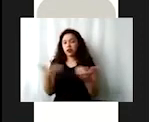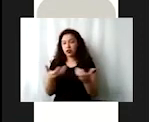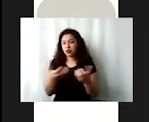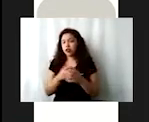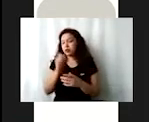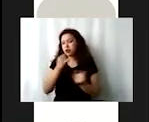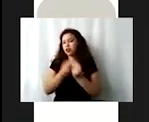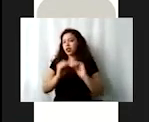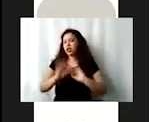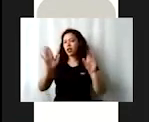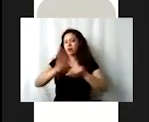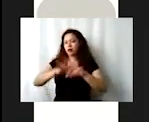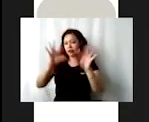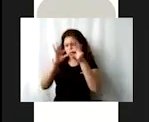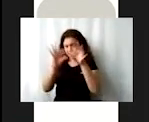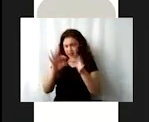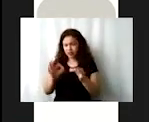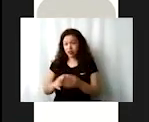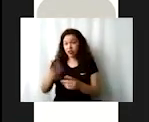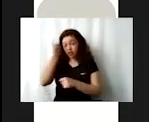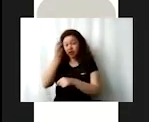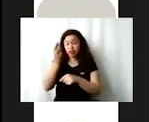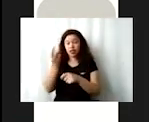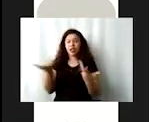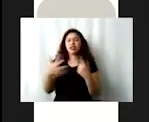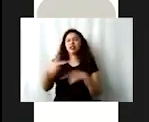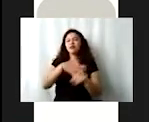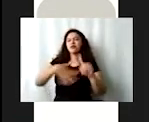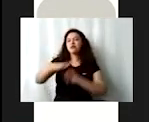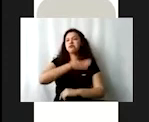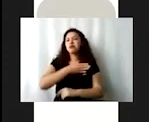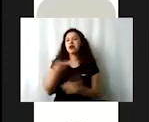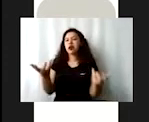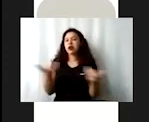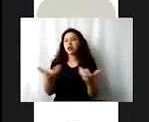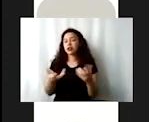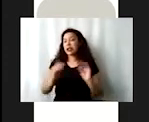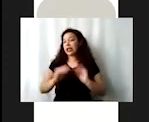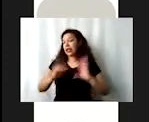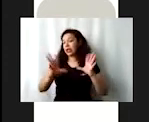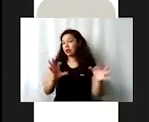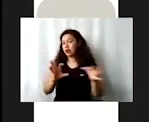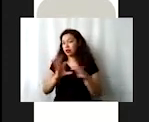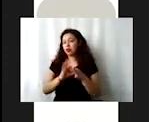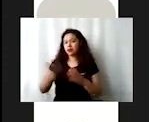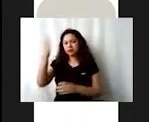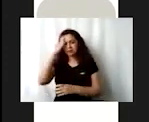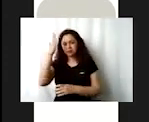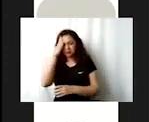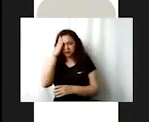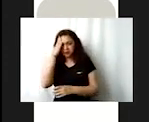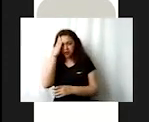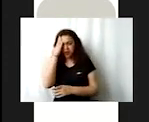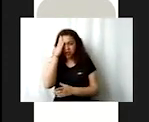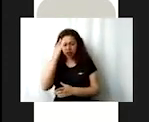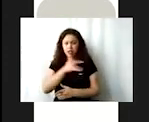sido más específicos, porque esta parte de generar un buen ambiente de trabajo, por supuesto que va de la mano con el liderazgo y un equilibrio emocional,